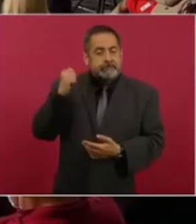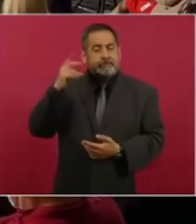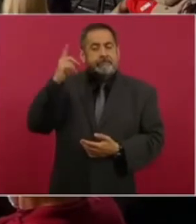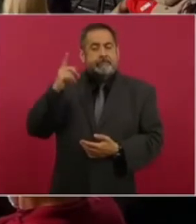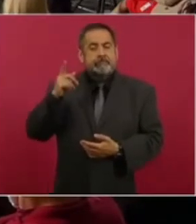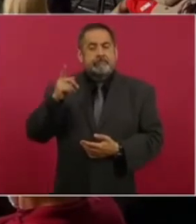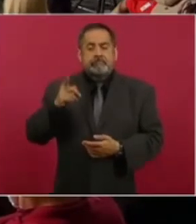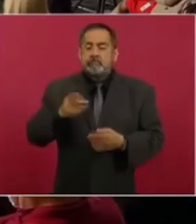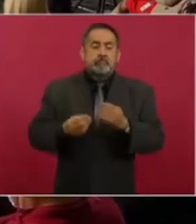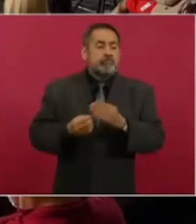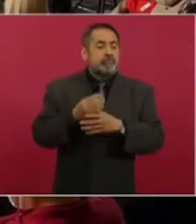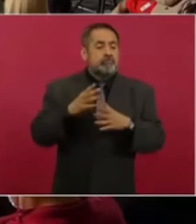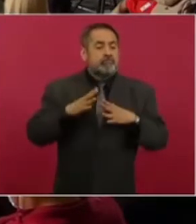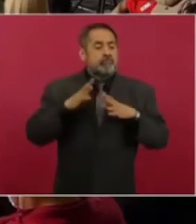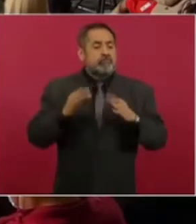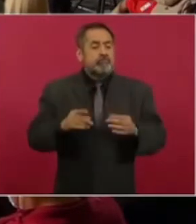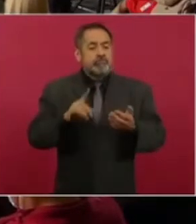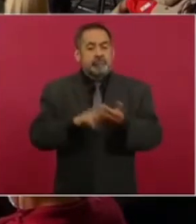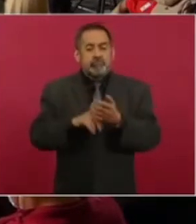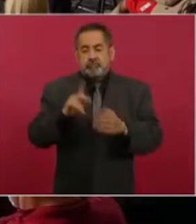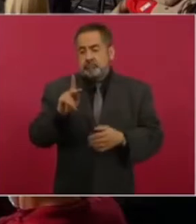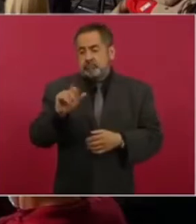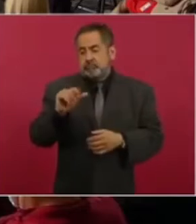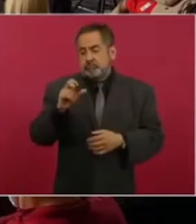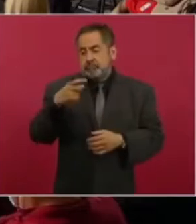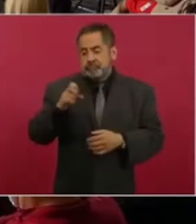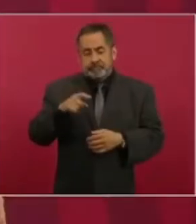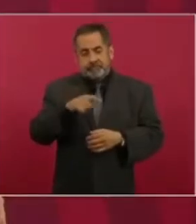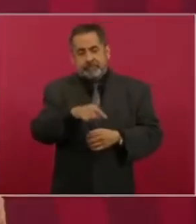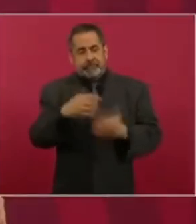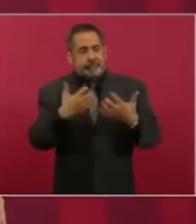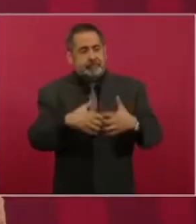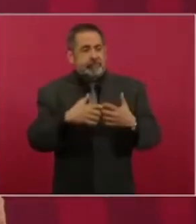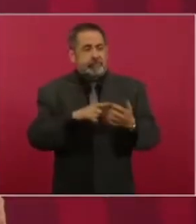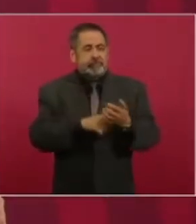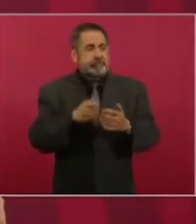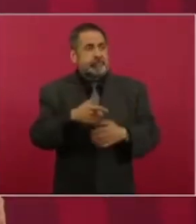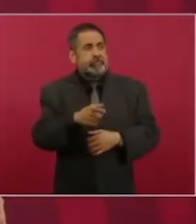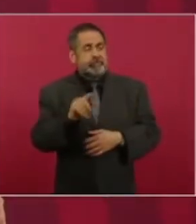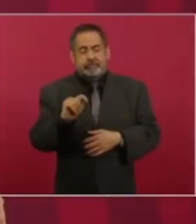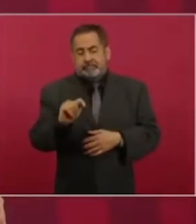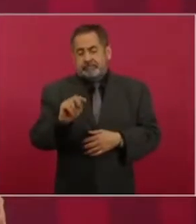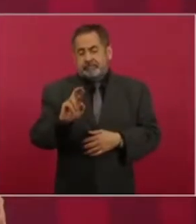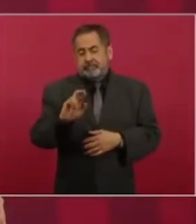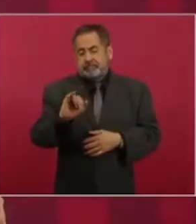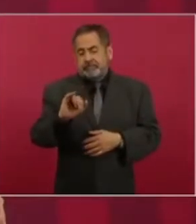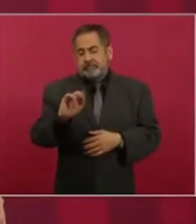una empresa en Palenque que se llamaba Triplay de Palenque,